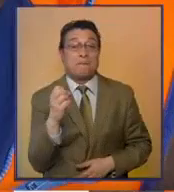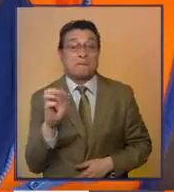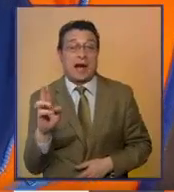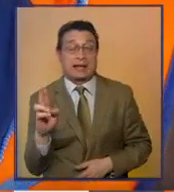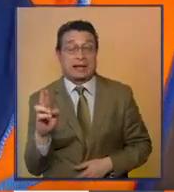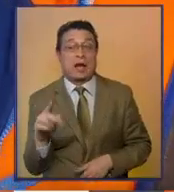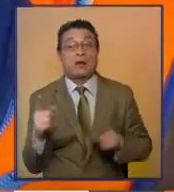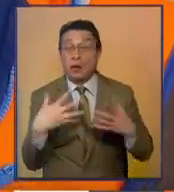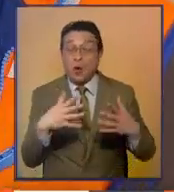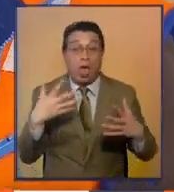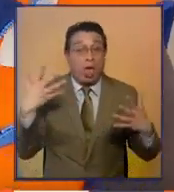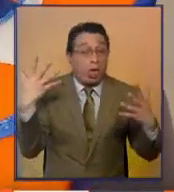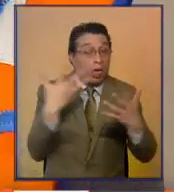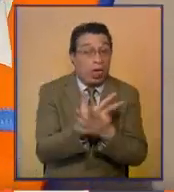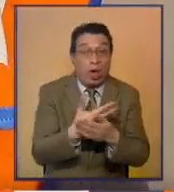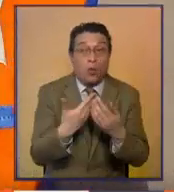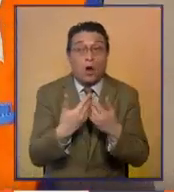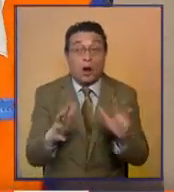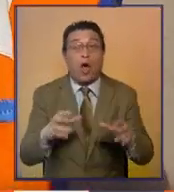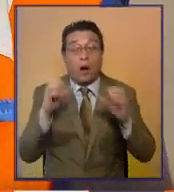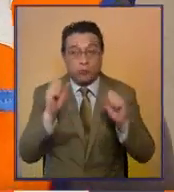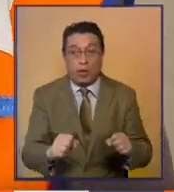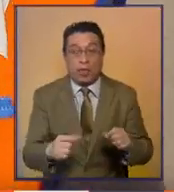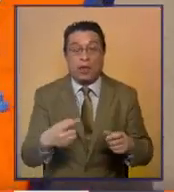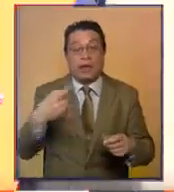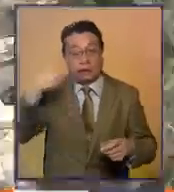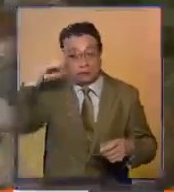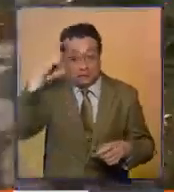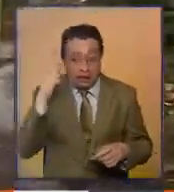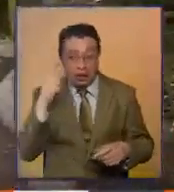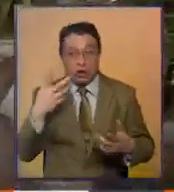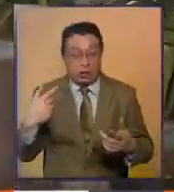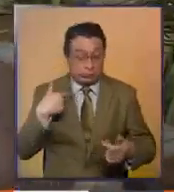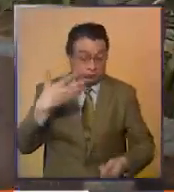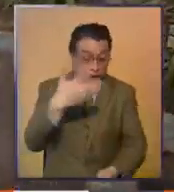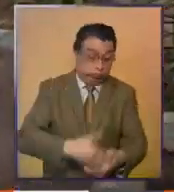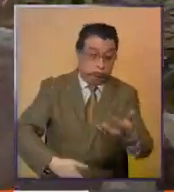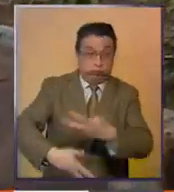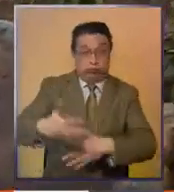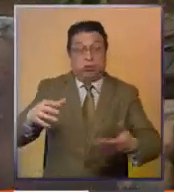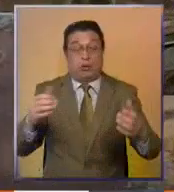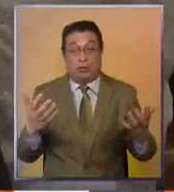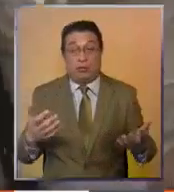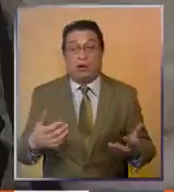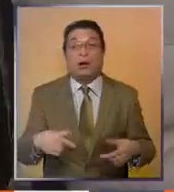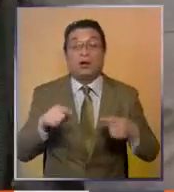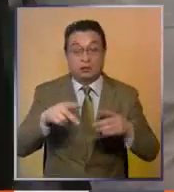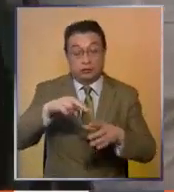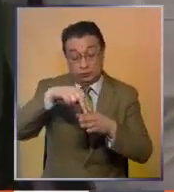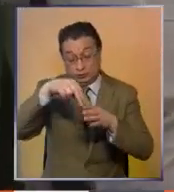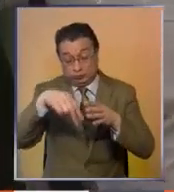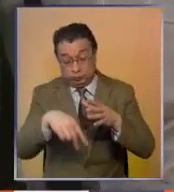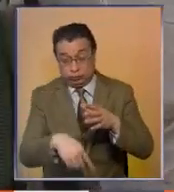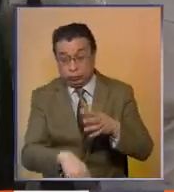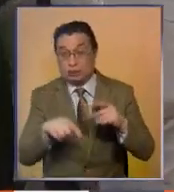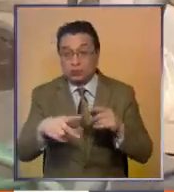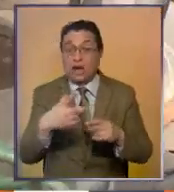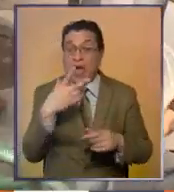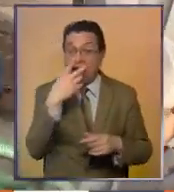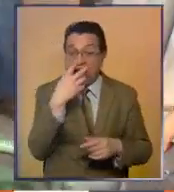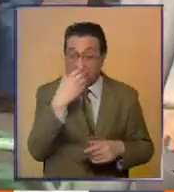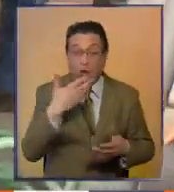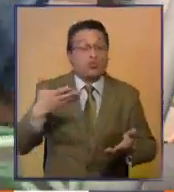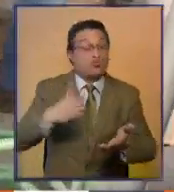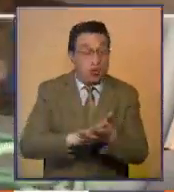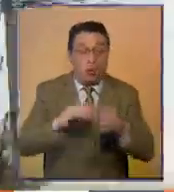cualquier descuido de los operadores puede producir un daño a alguna de sus extremidades. Aparte de eso, entrar al alcantarillado los expone a gases